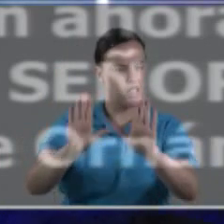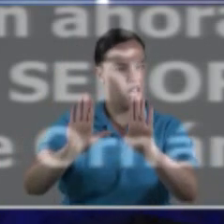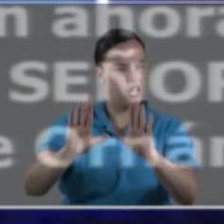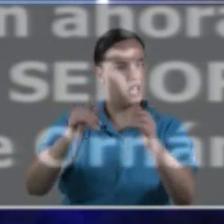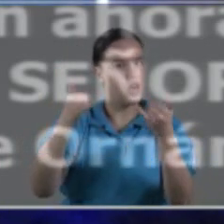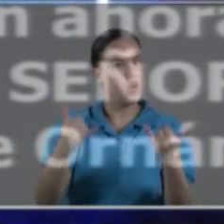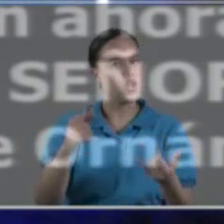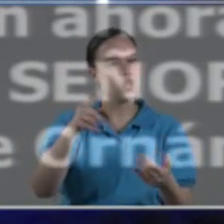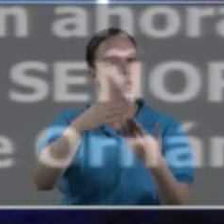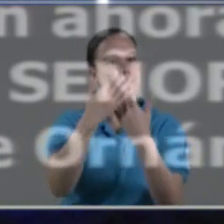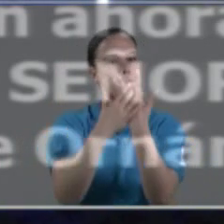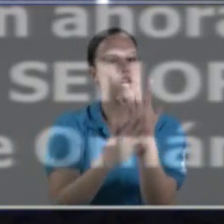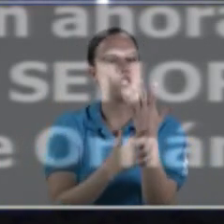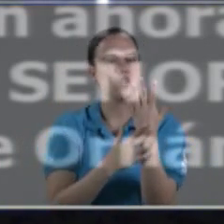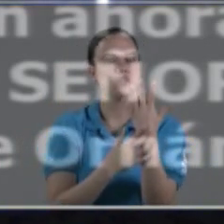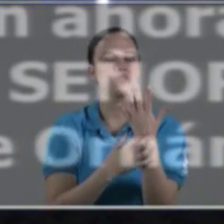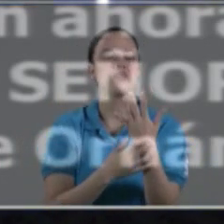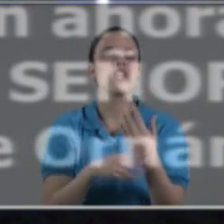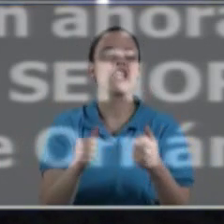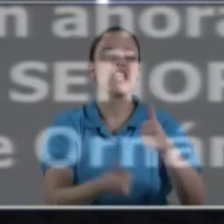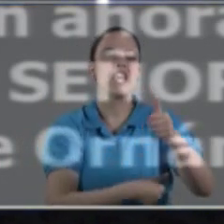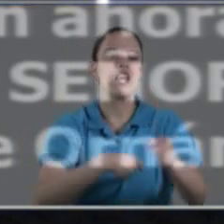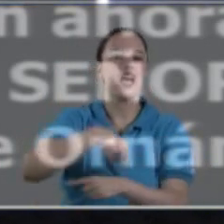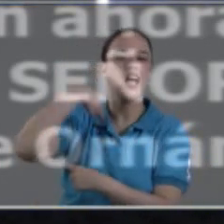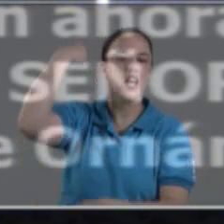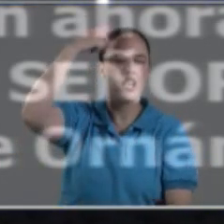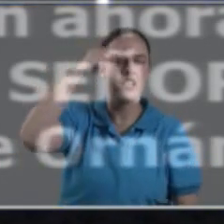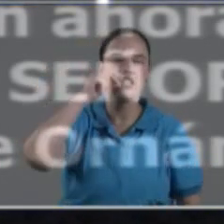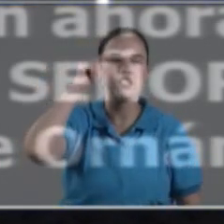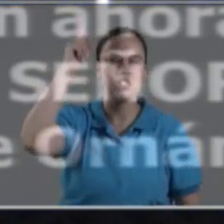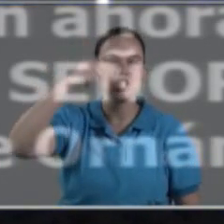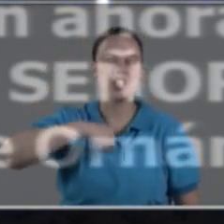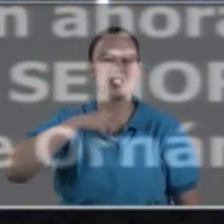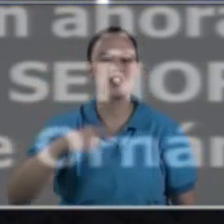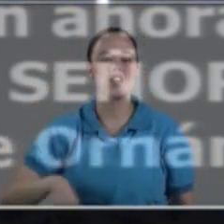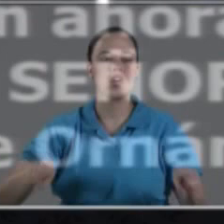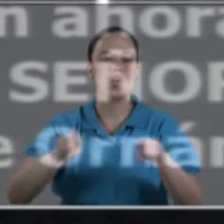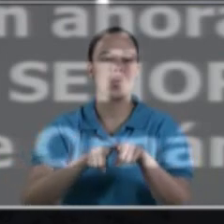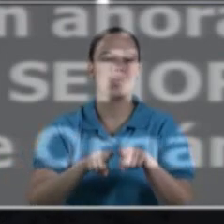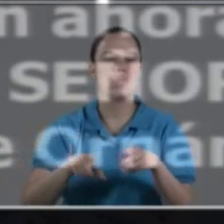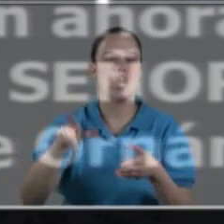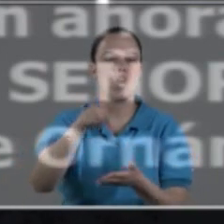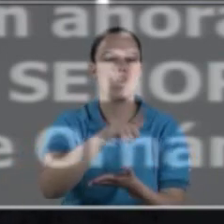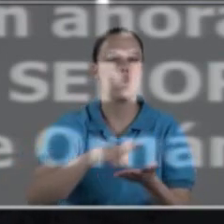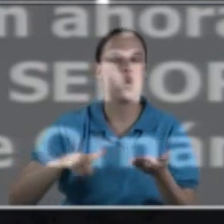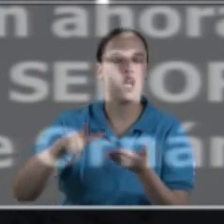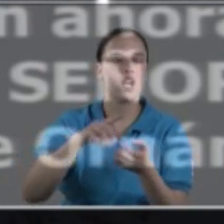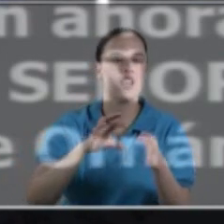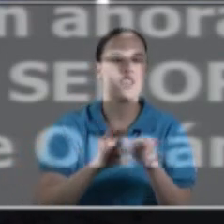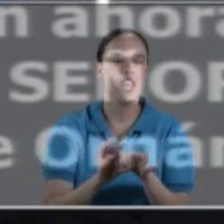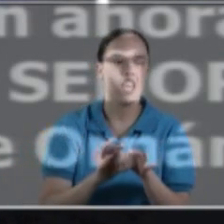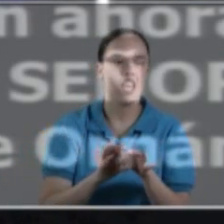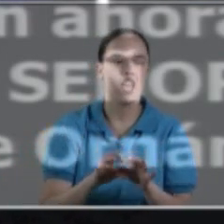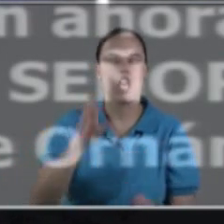mano y el Ángel del señor estaba junto a la era